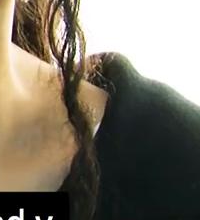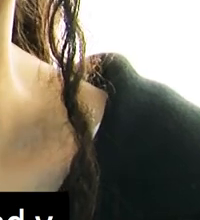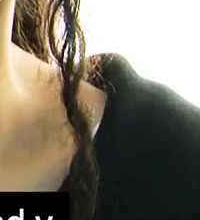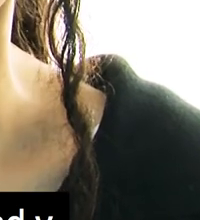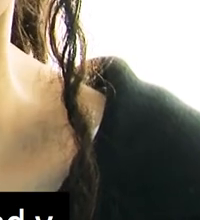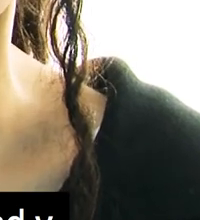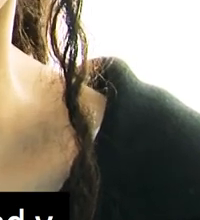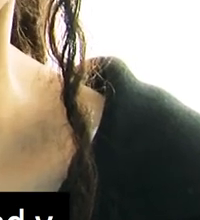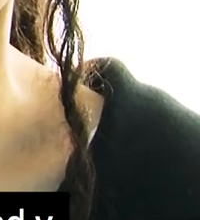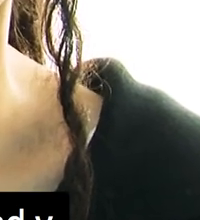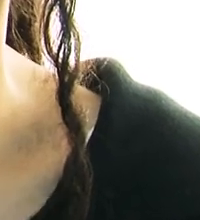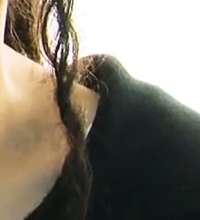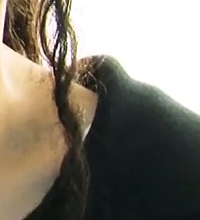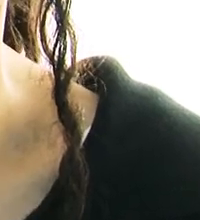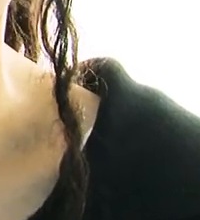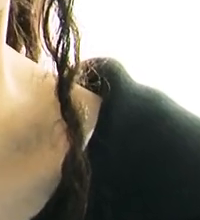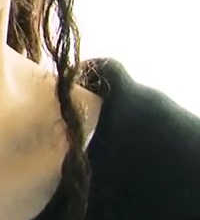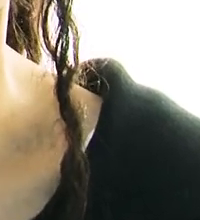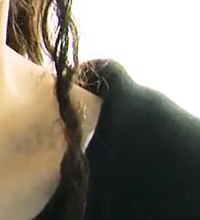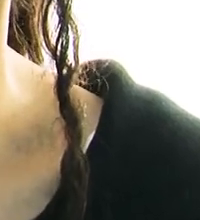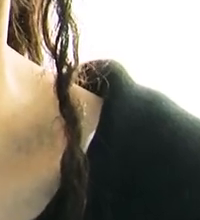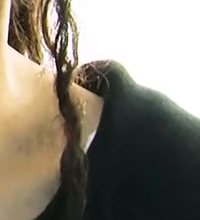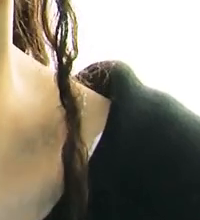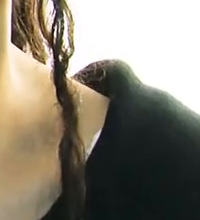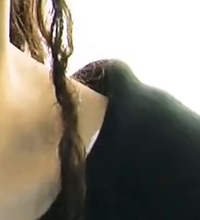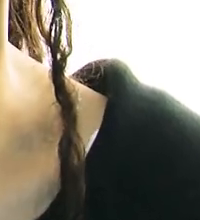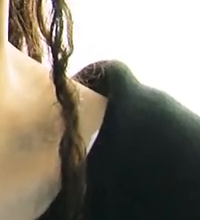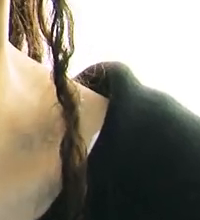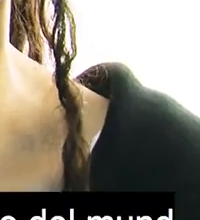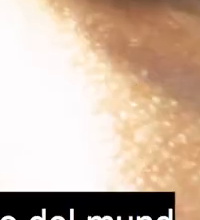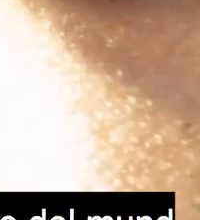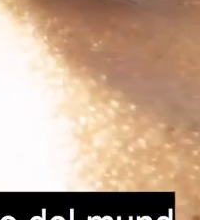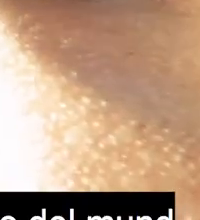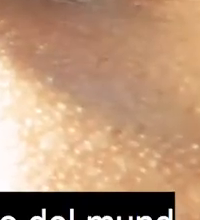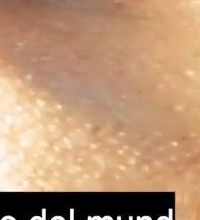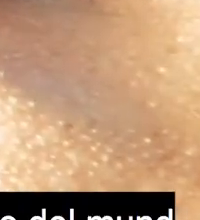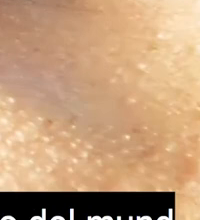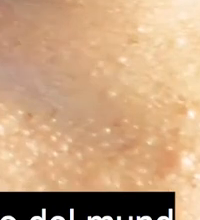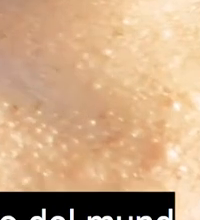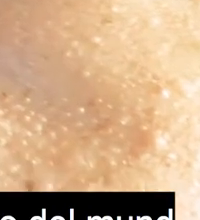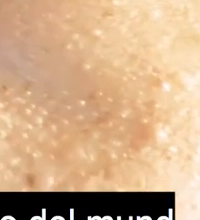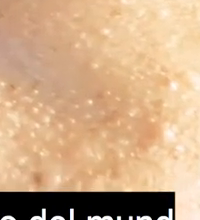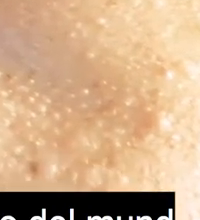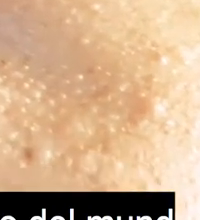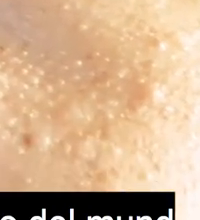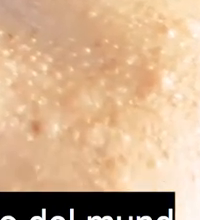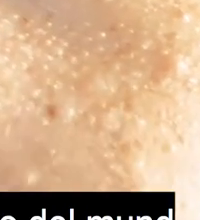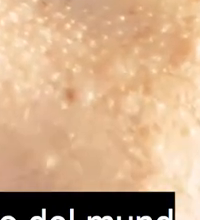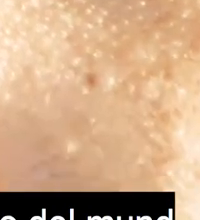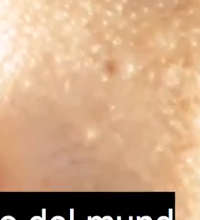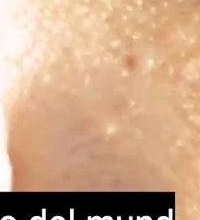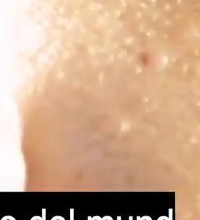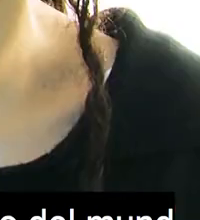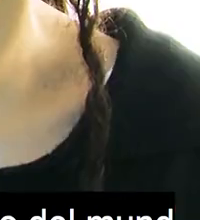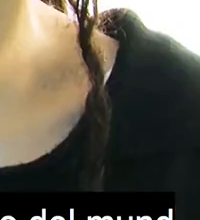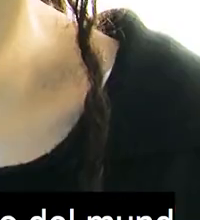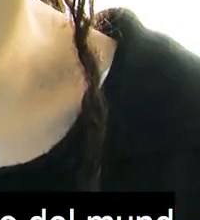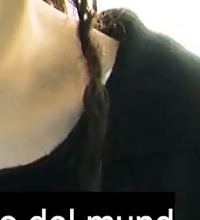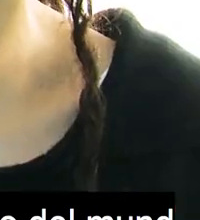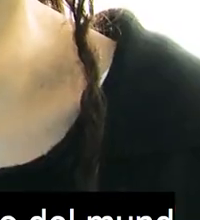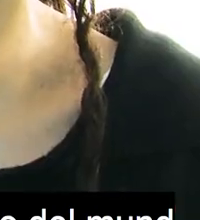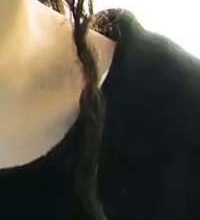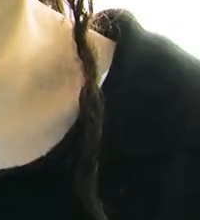muerte, más impunidad y más violencia en nuestros territorios. La muerte de Berta Cáceres ha puesto en el centro